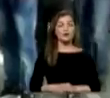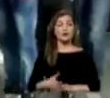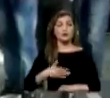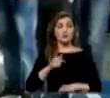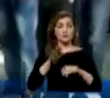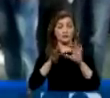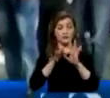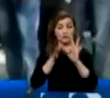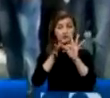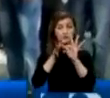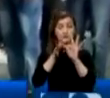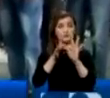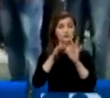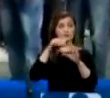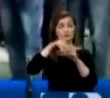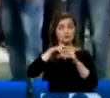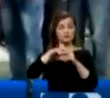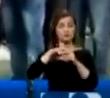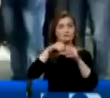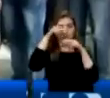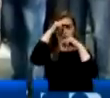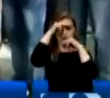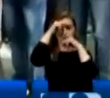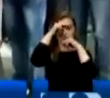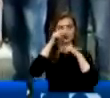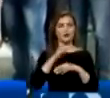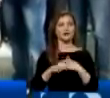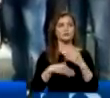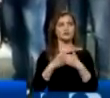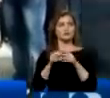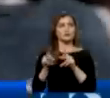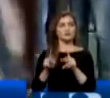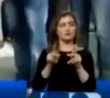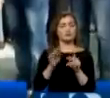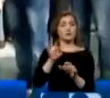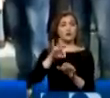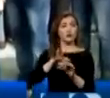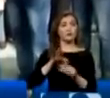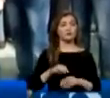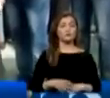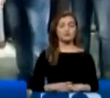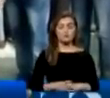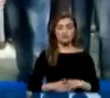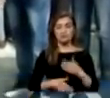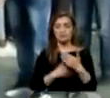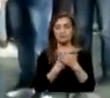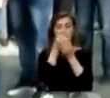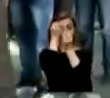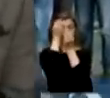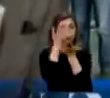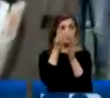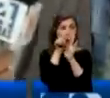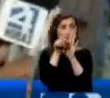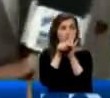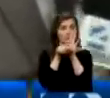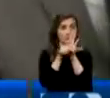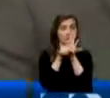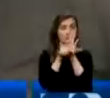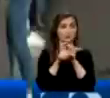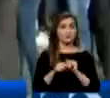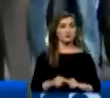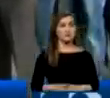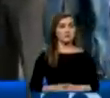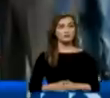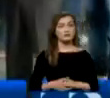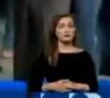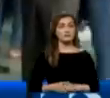¿Qué tal, compañeros en estudios? Así es, nosotros también ya estamos listos para esta jornada electoral, llevarles toda la información detalle a detalle sobre esta